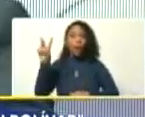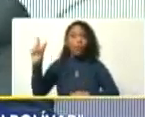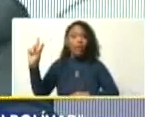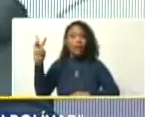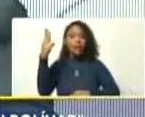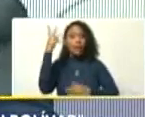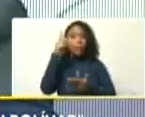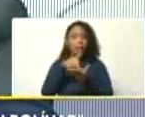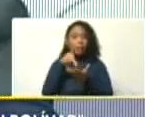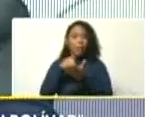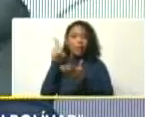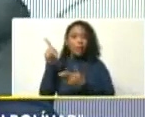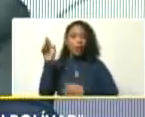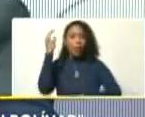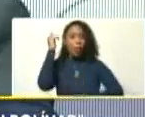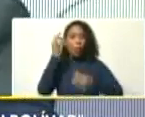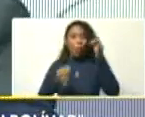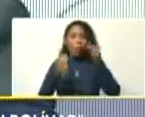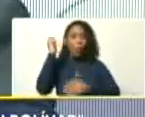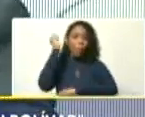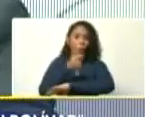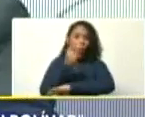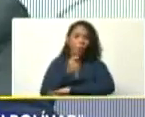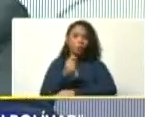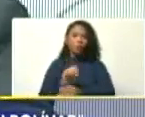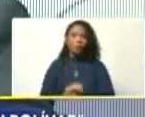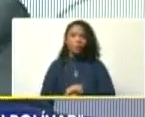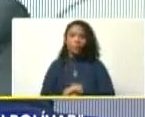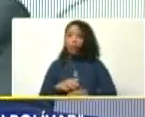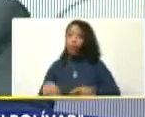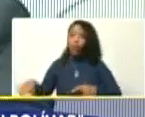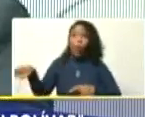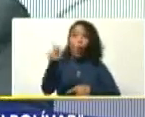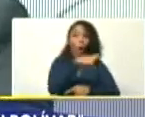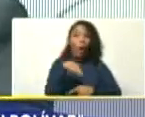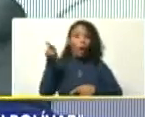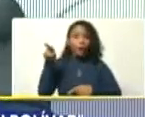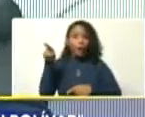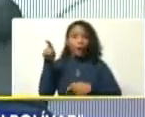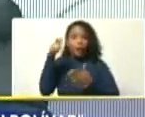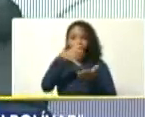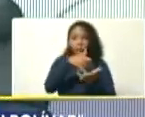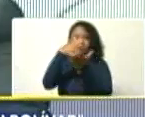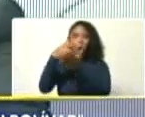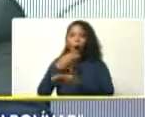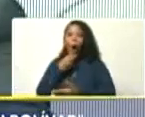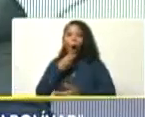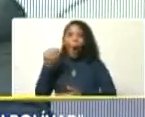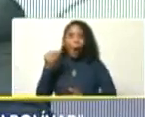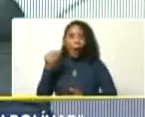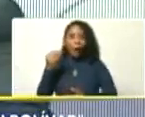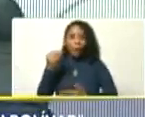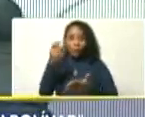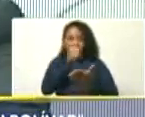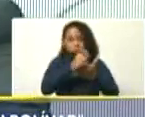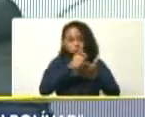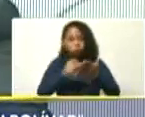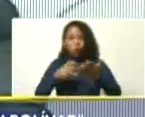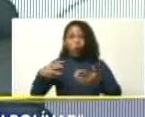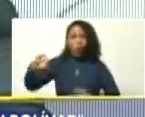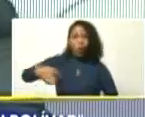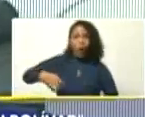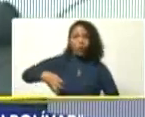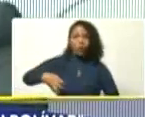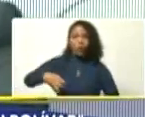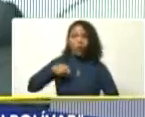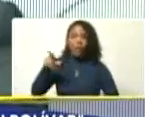jurado. Pues, por unanimidad, ese jurado premió el joven, el relato, el cuento de